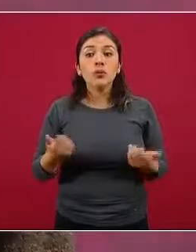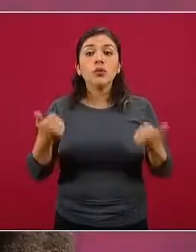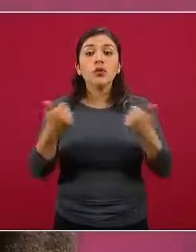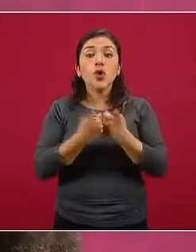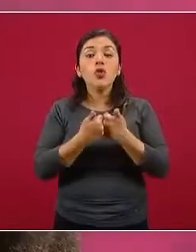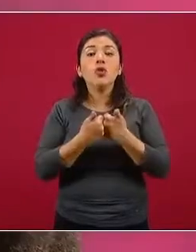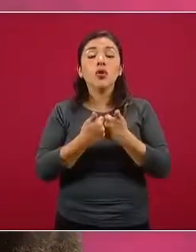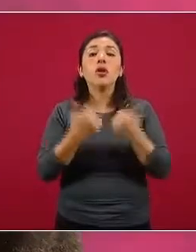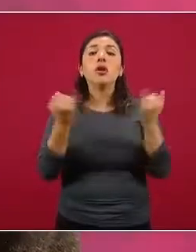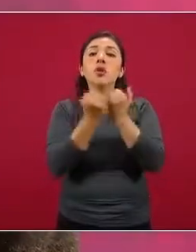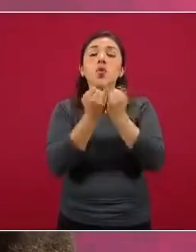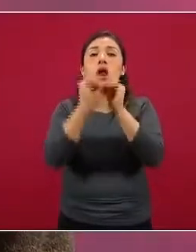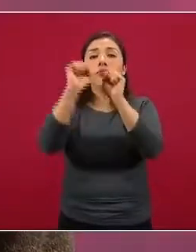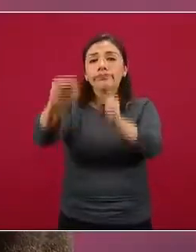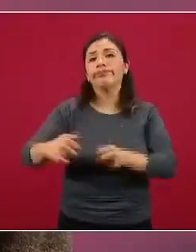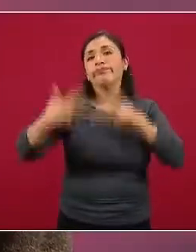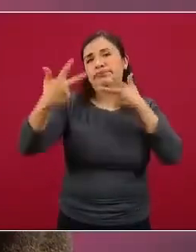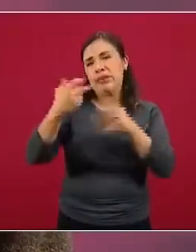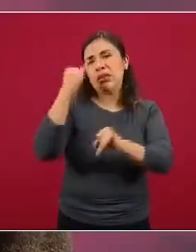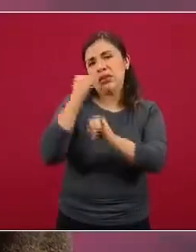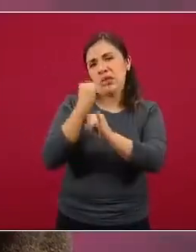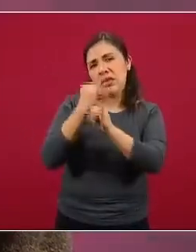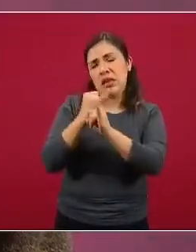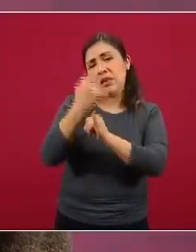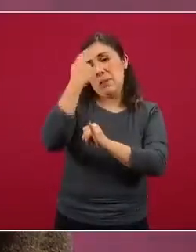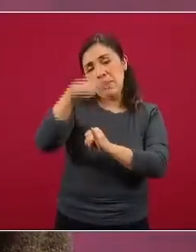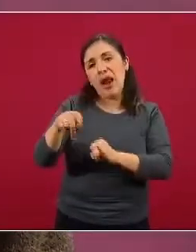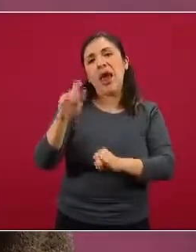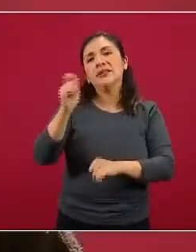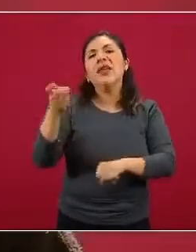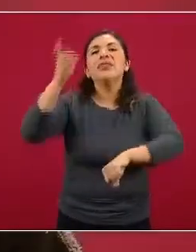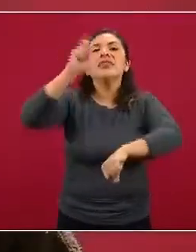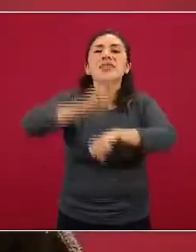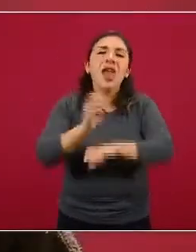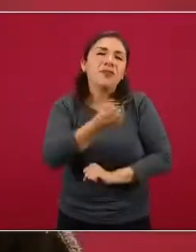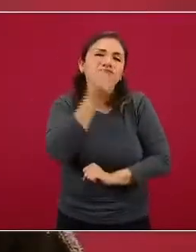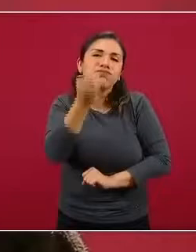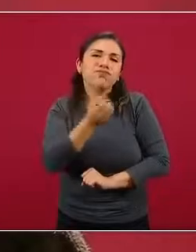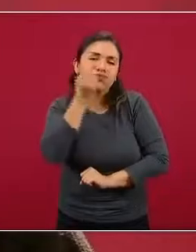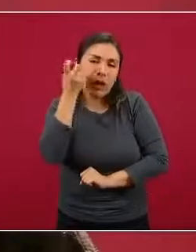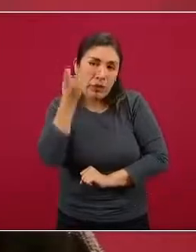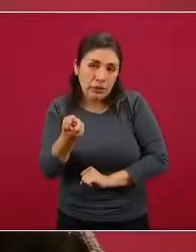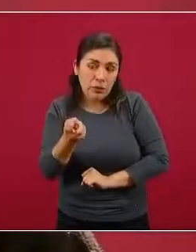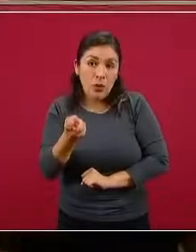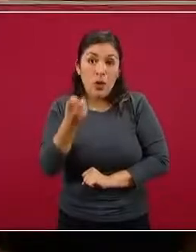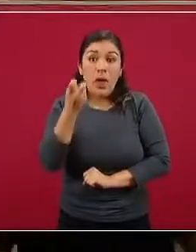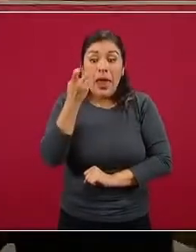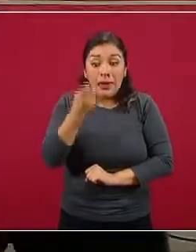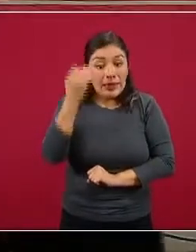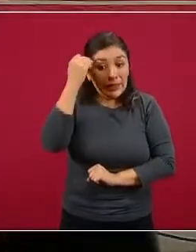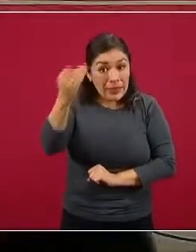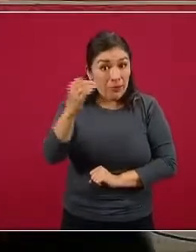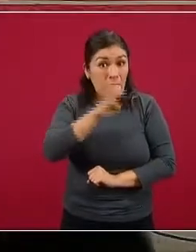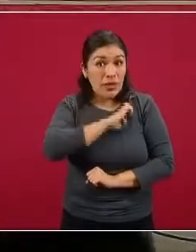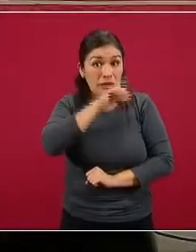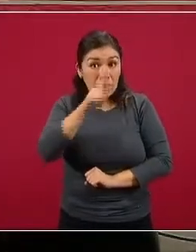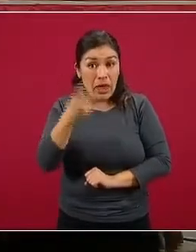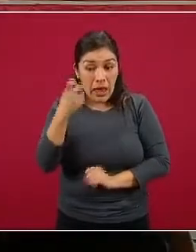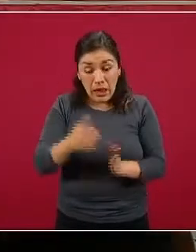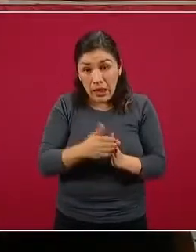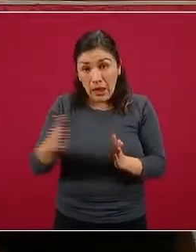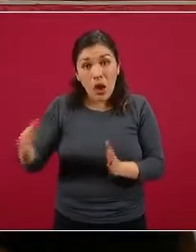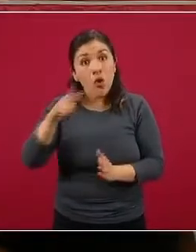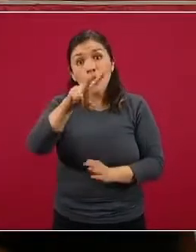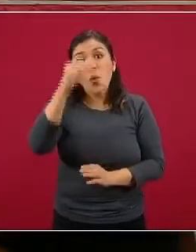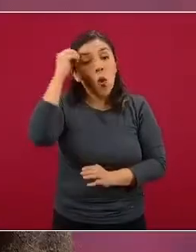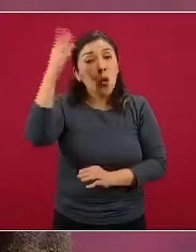por vía remota, por vía virtual, la celebración correspondiente. Durante este periodo especial, dicho sea de paso, no